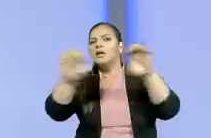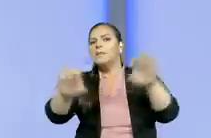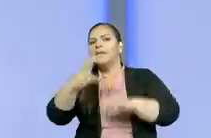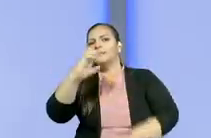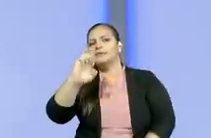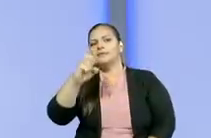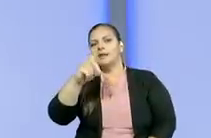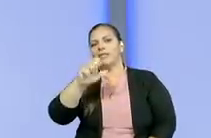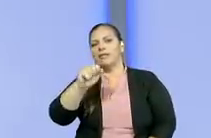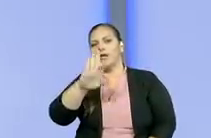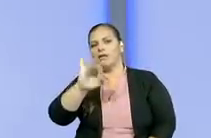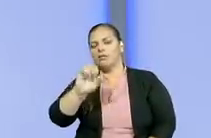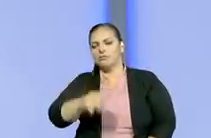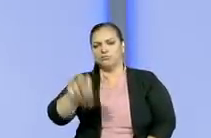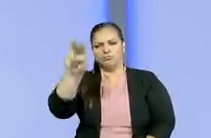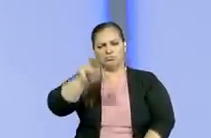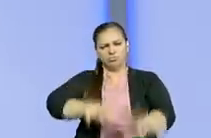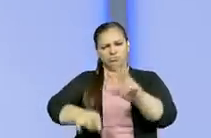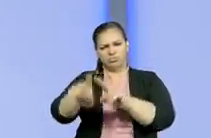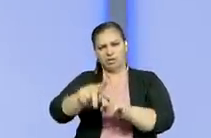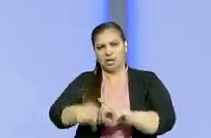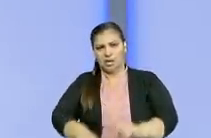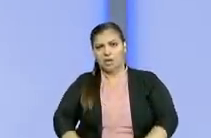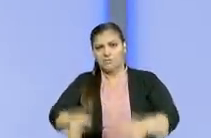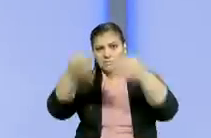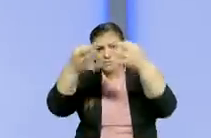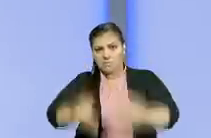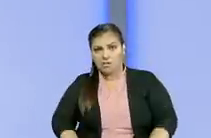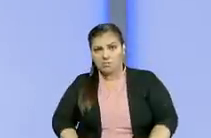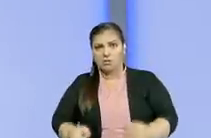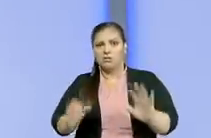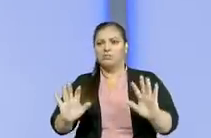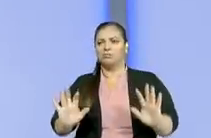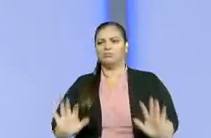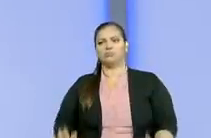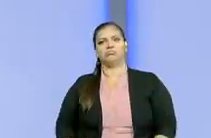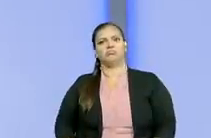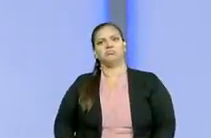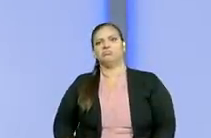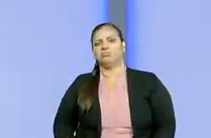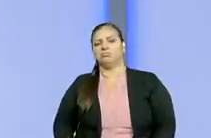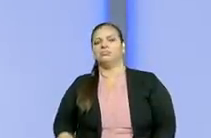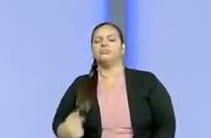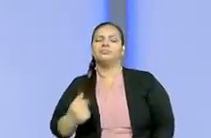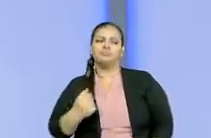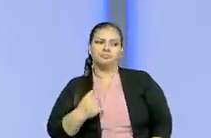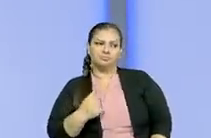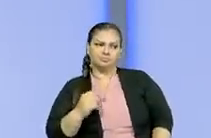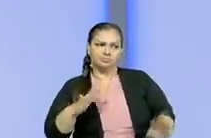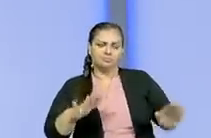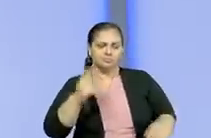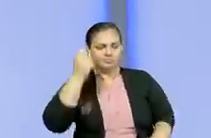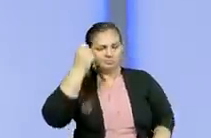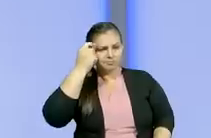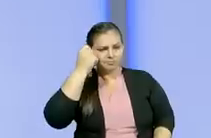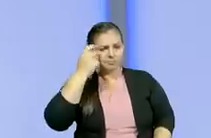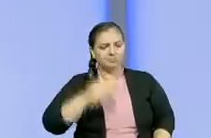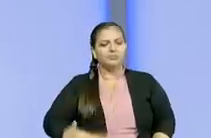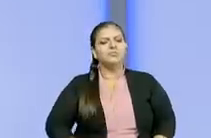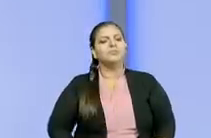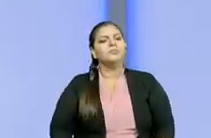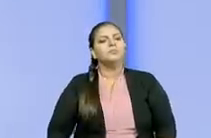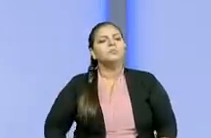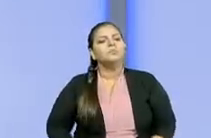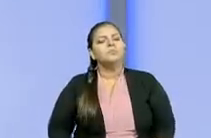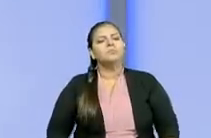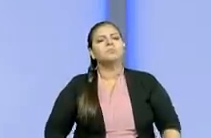¿Cómo reciben esto? Yo comulgo con ese sentir ciudadano y comprendo el por qué lo hacen. Una institución que